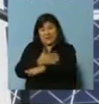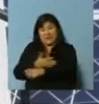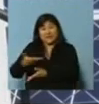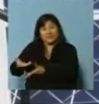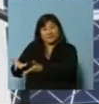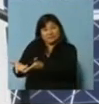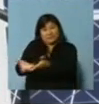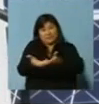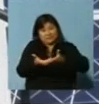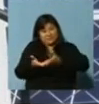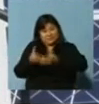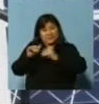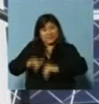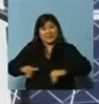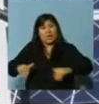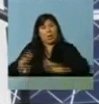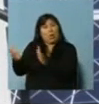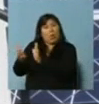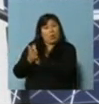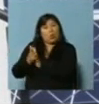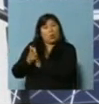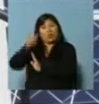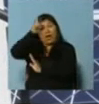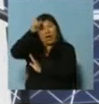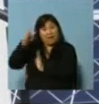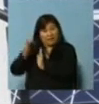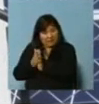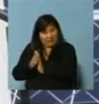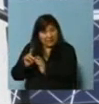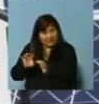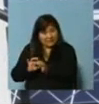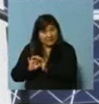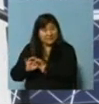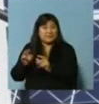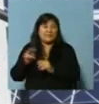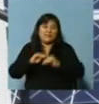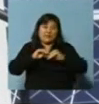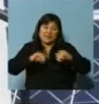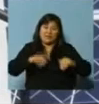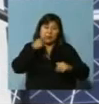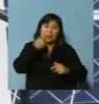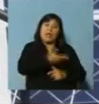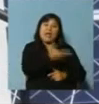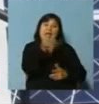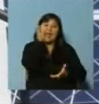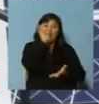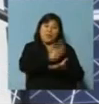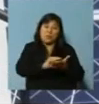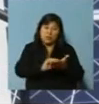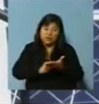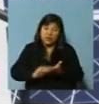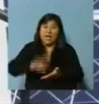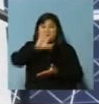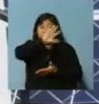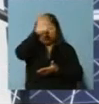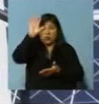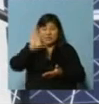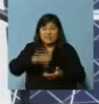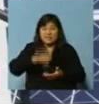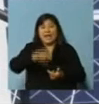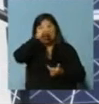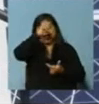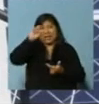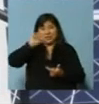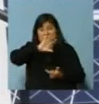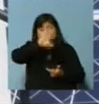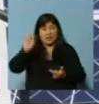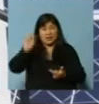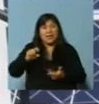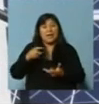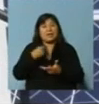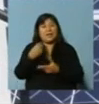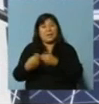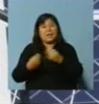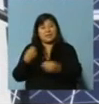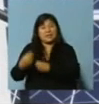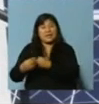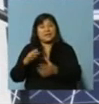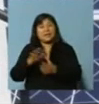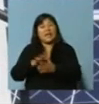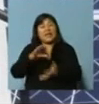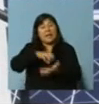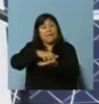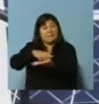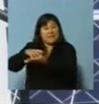recién acá con el comunero. Bueno, legisladores provinciales, nacionales, representantes